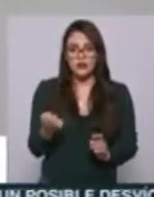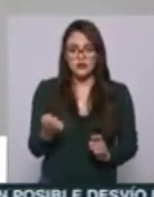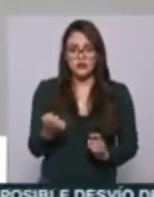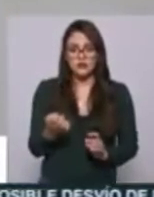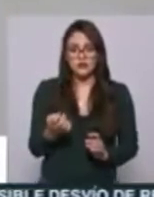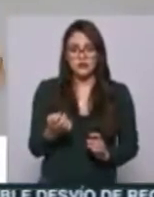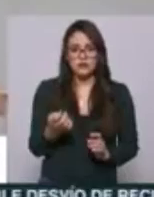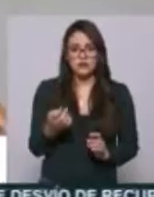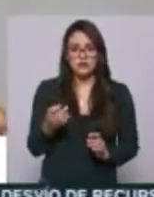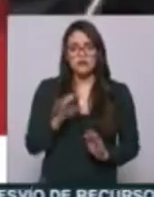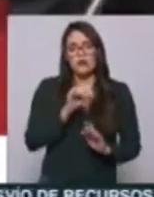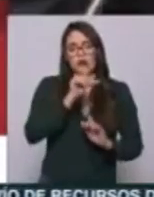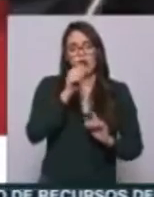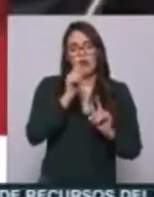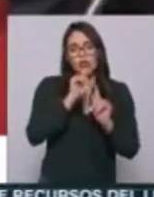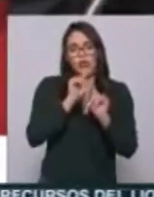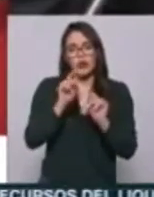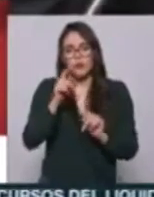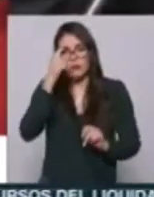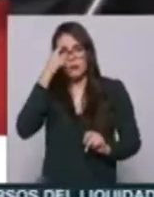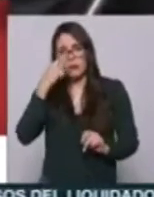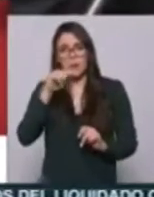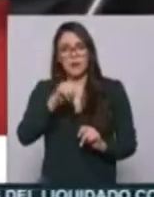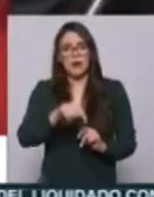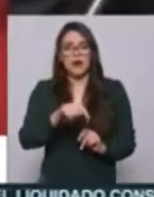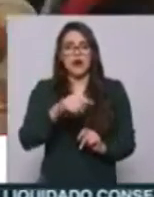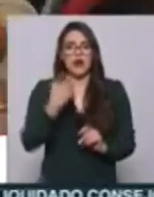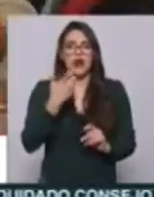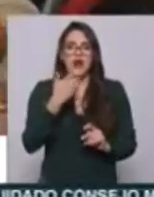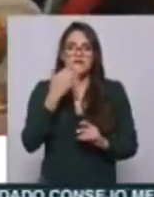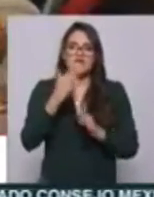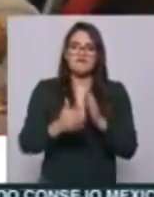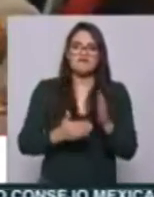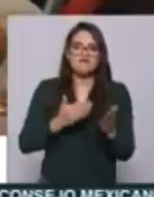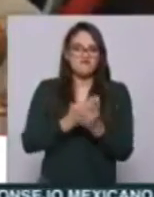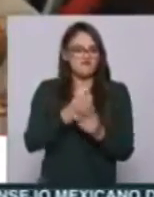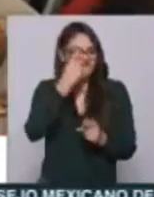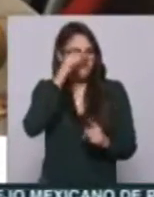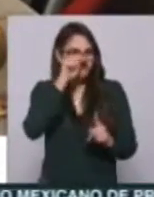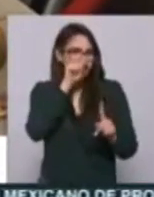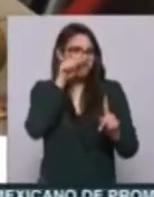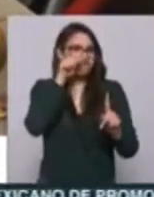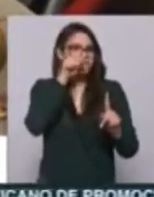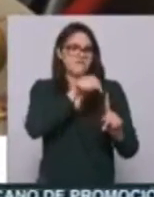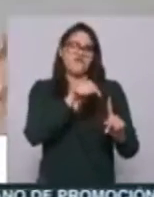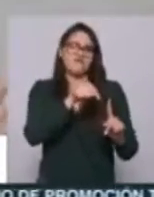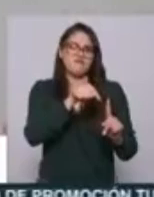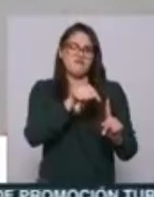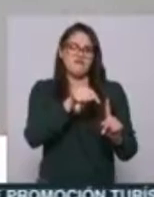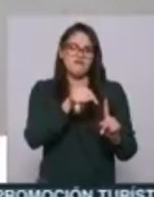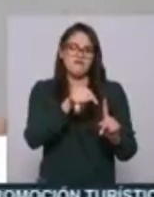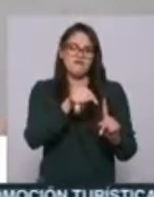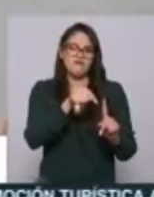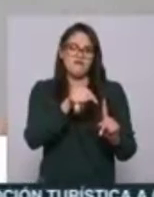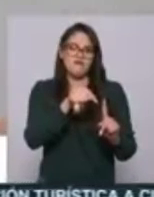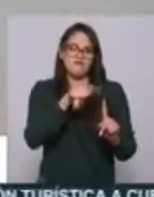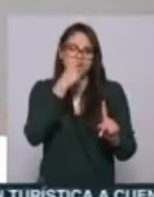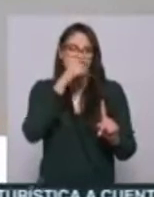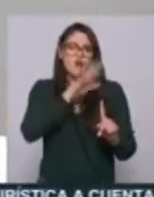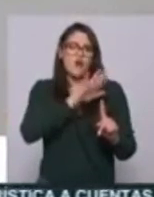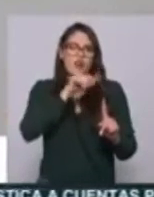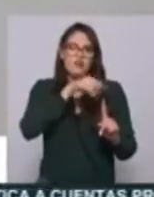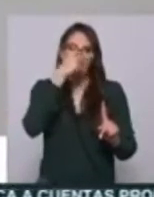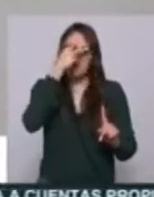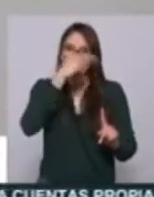por estos tipos de manifiestos que se hacen poniendo en el centro como víctimas